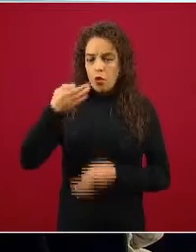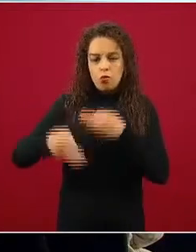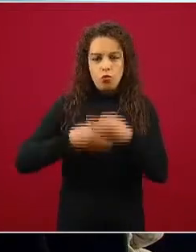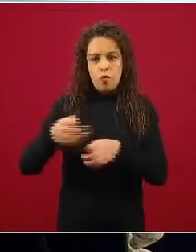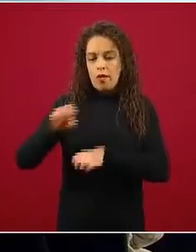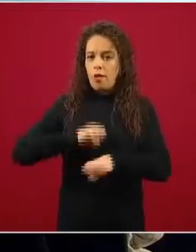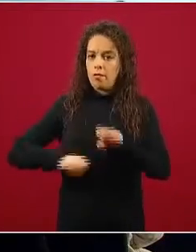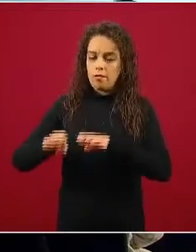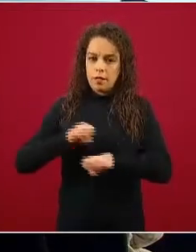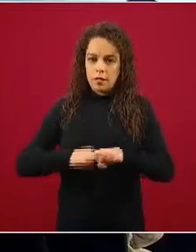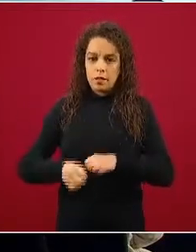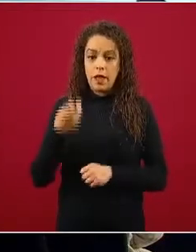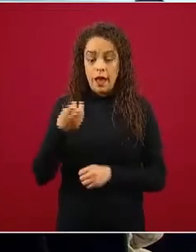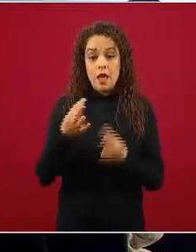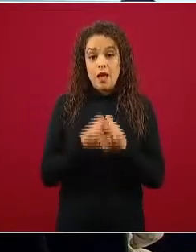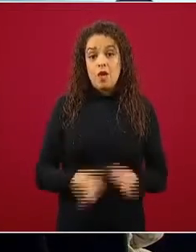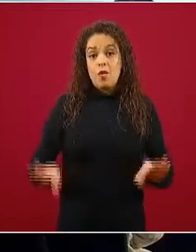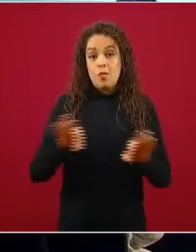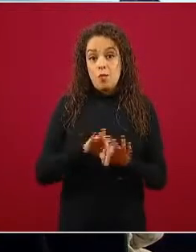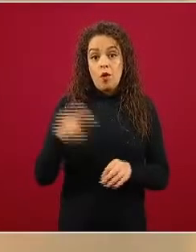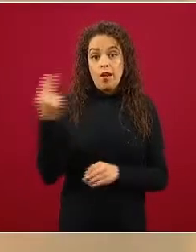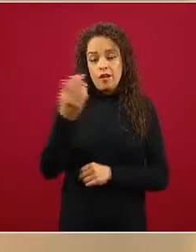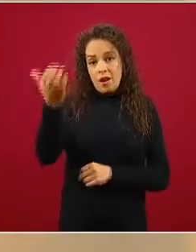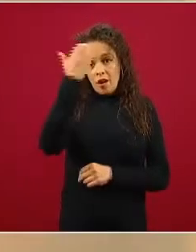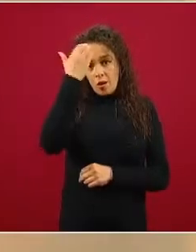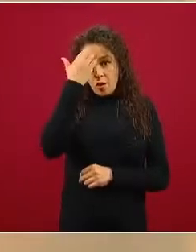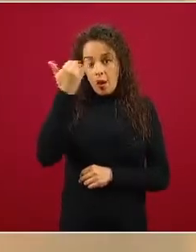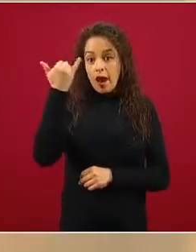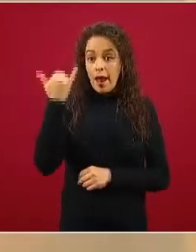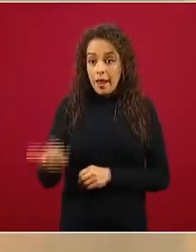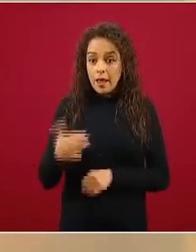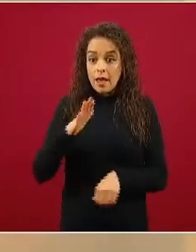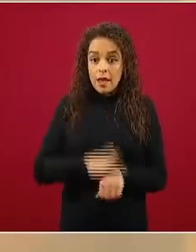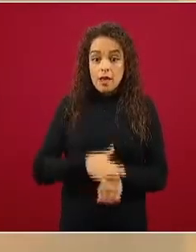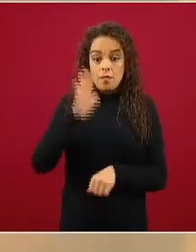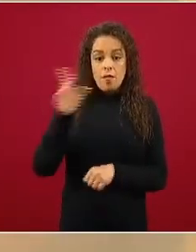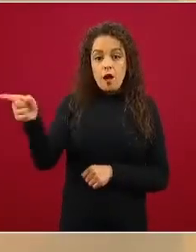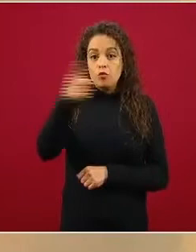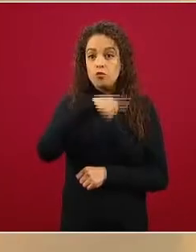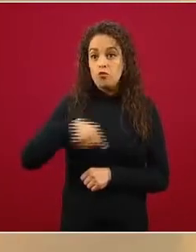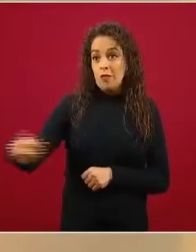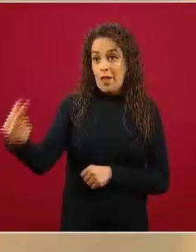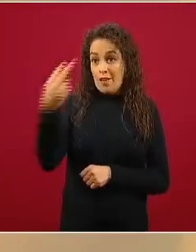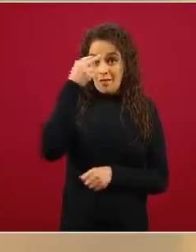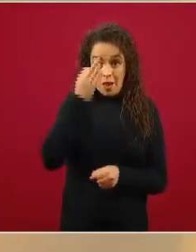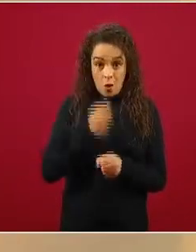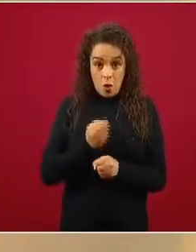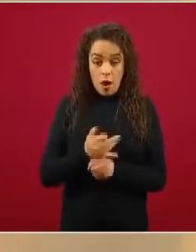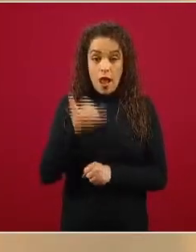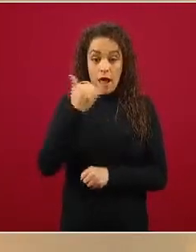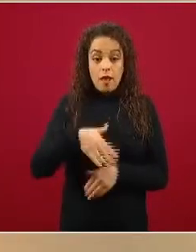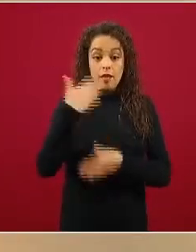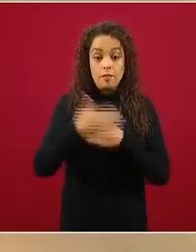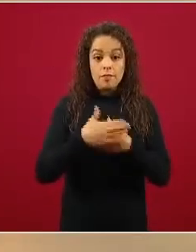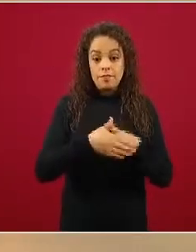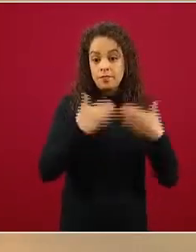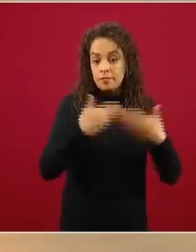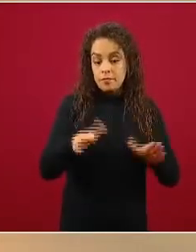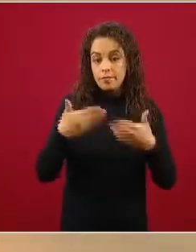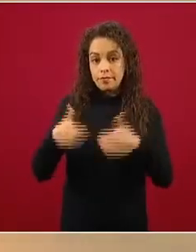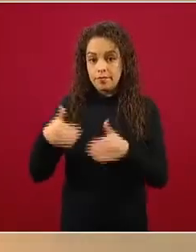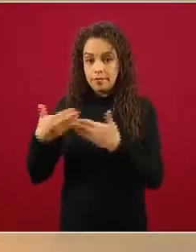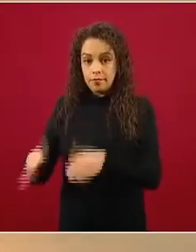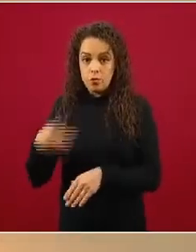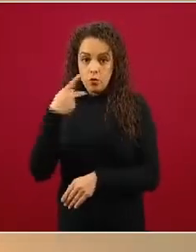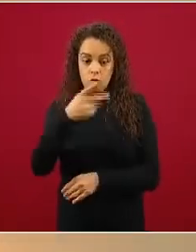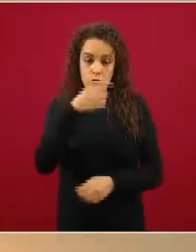importante que todos conozcamos, sobre todo quienes nos ven y que van a reiniciar labores o que están llevando a cabo labores. Hemos